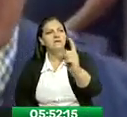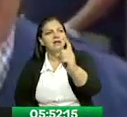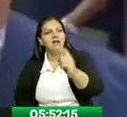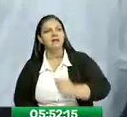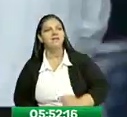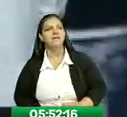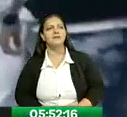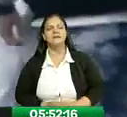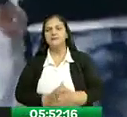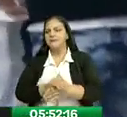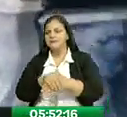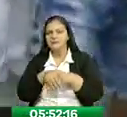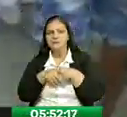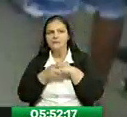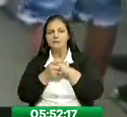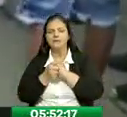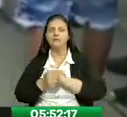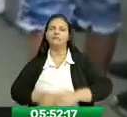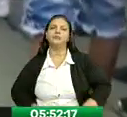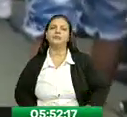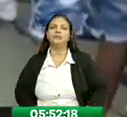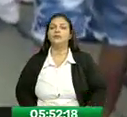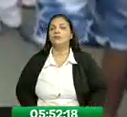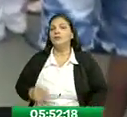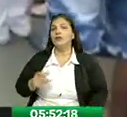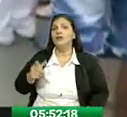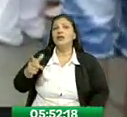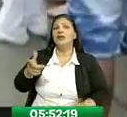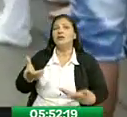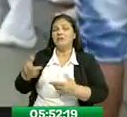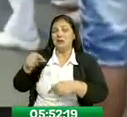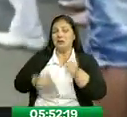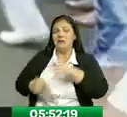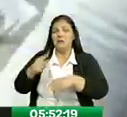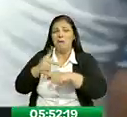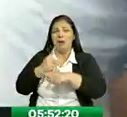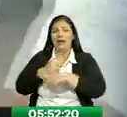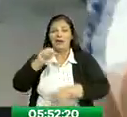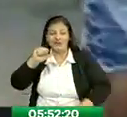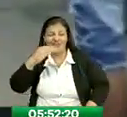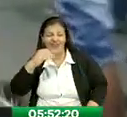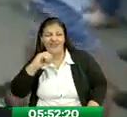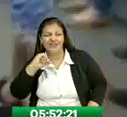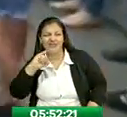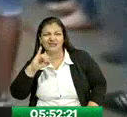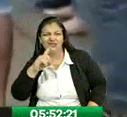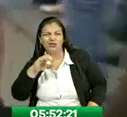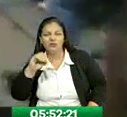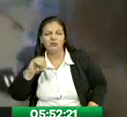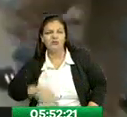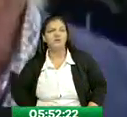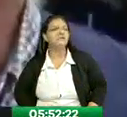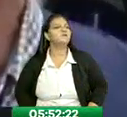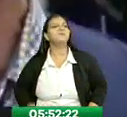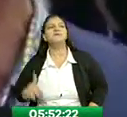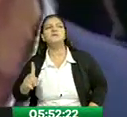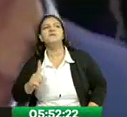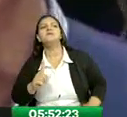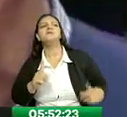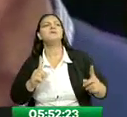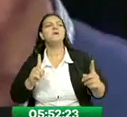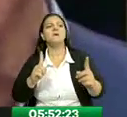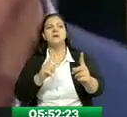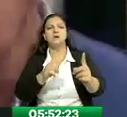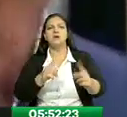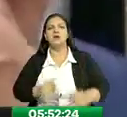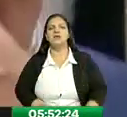ácido. La mujer de 42 años fue atendida de inmediato en el Hospital Sagrado Corazón de Jesús. Presumiblemente ha sido de